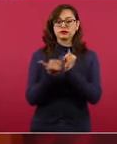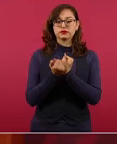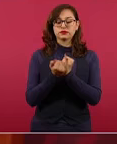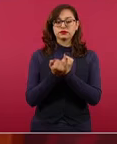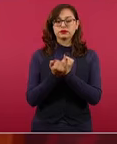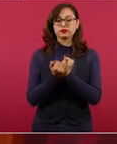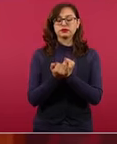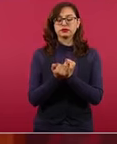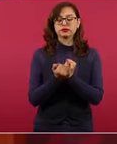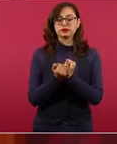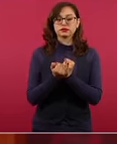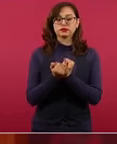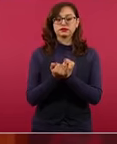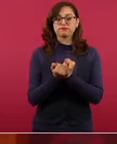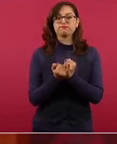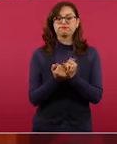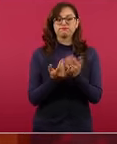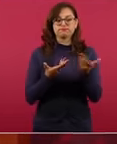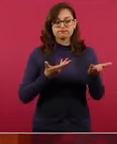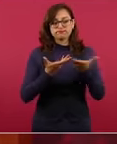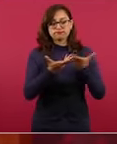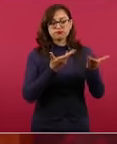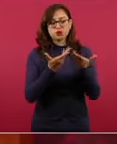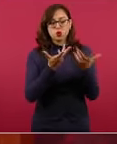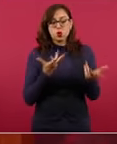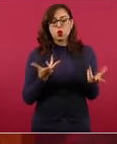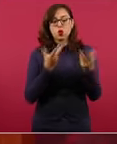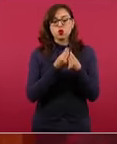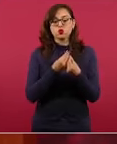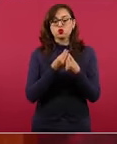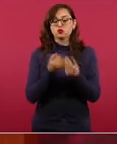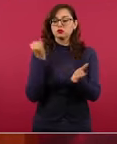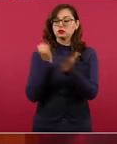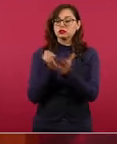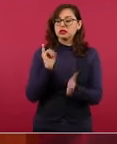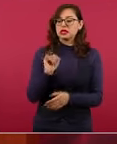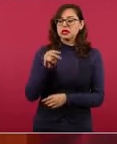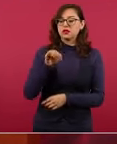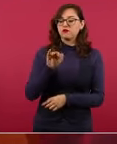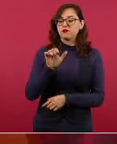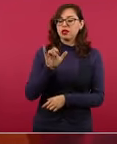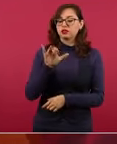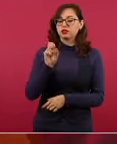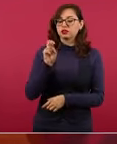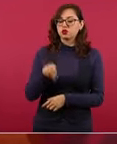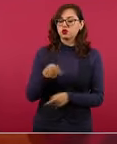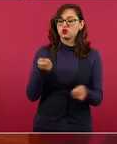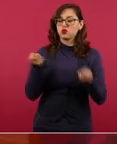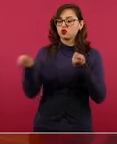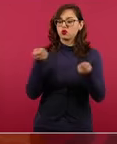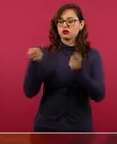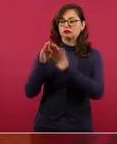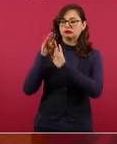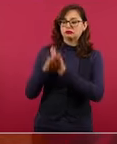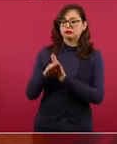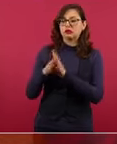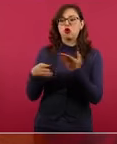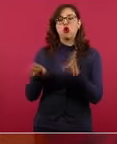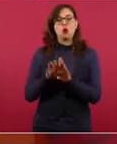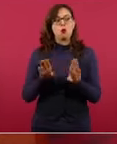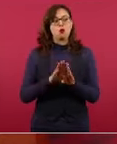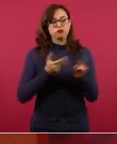enfrentar el problema inflacionario como nos ayudamos